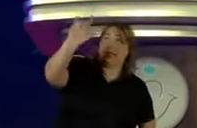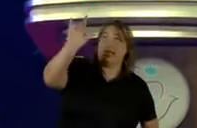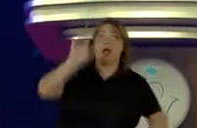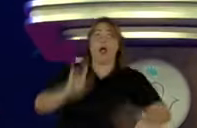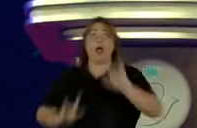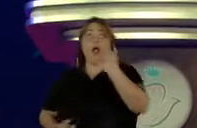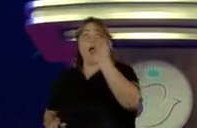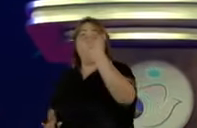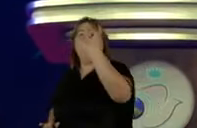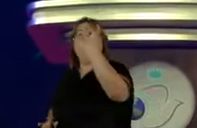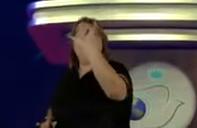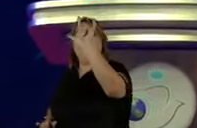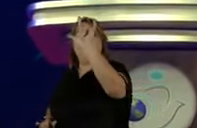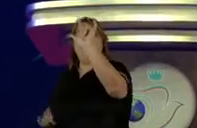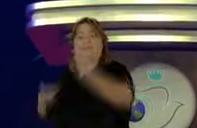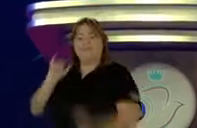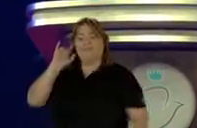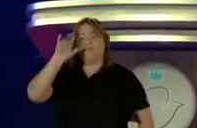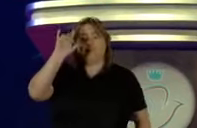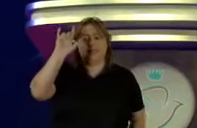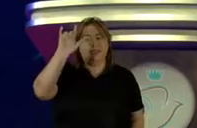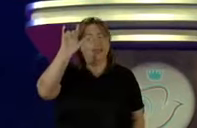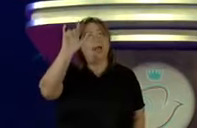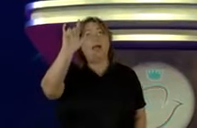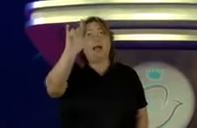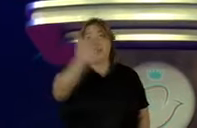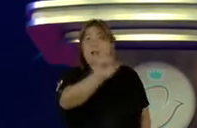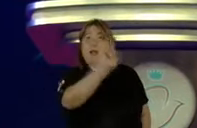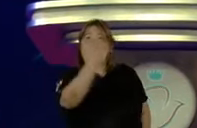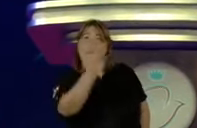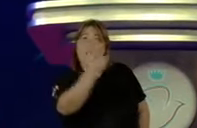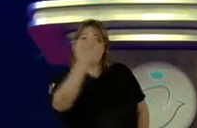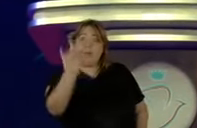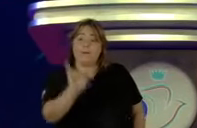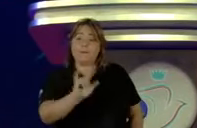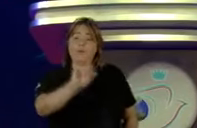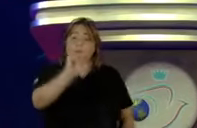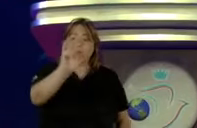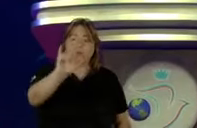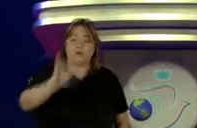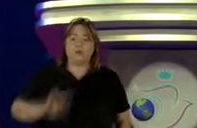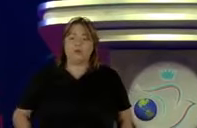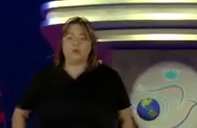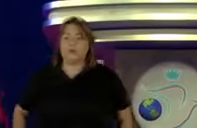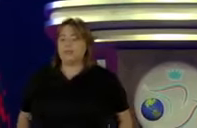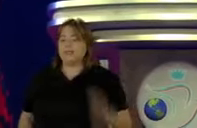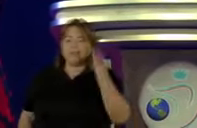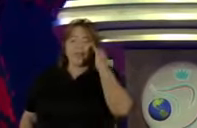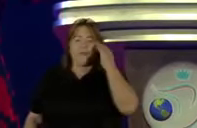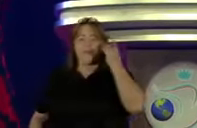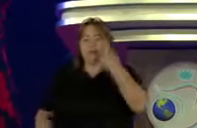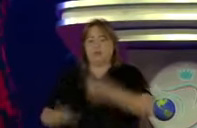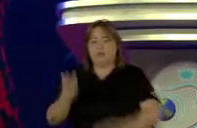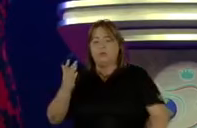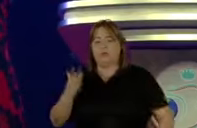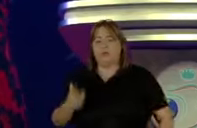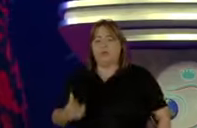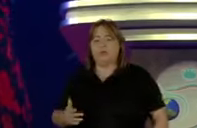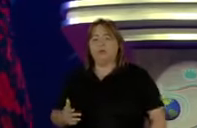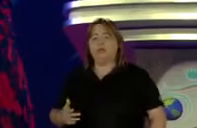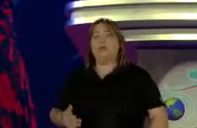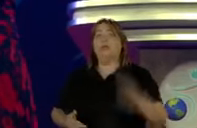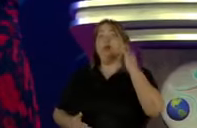te amo, te amo. ¿Y sabes qué? Y